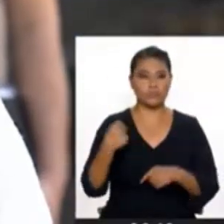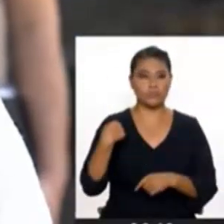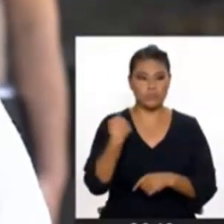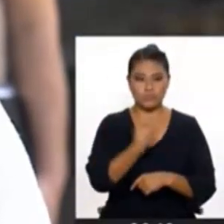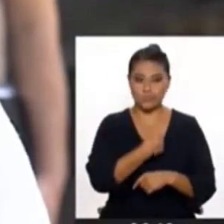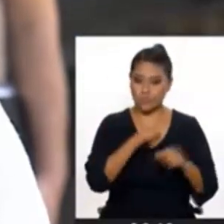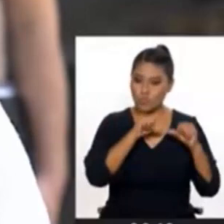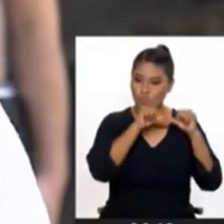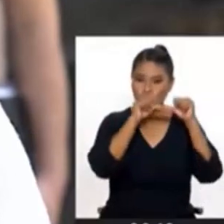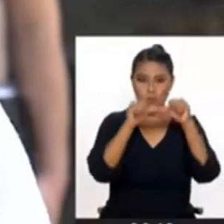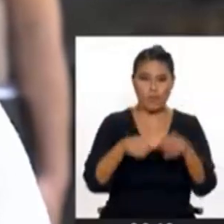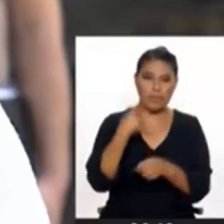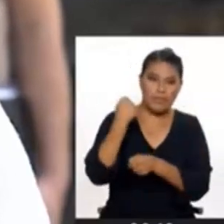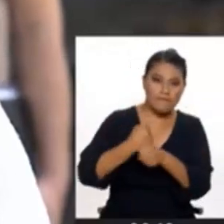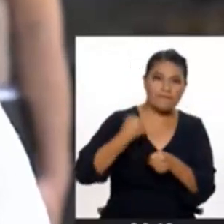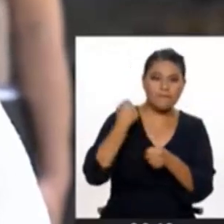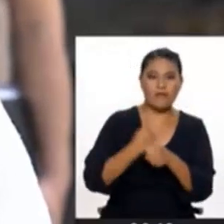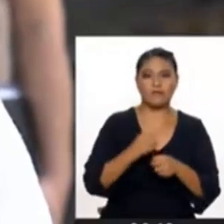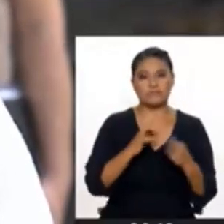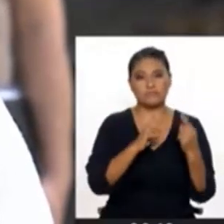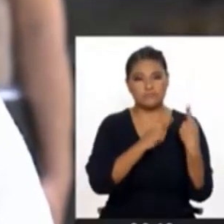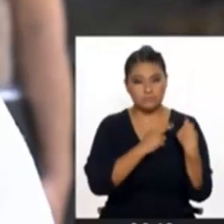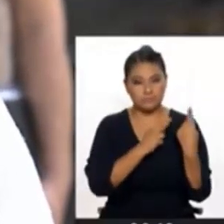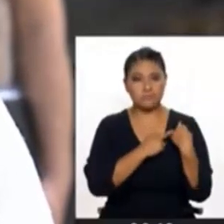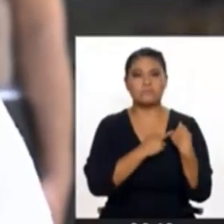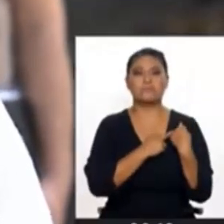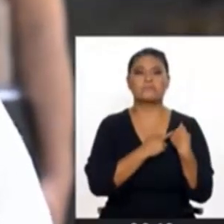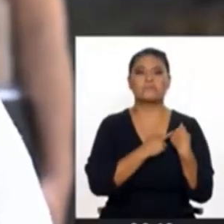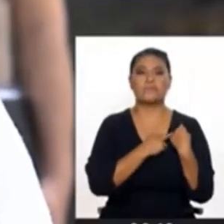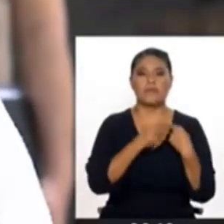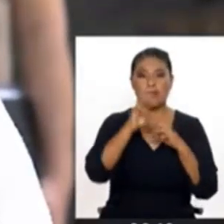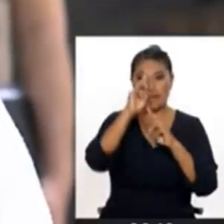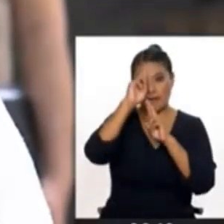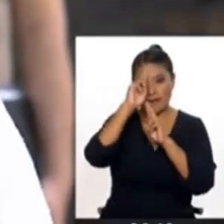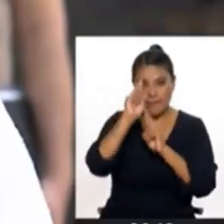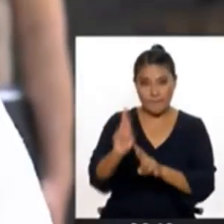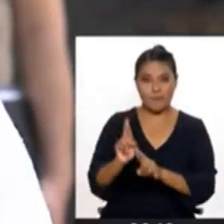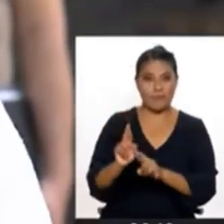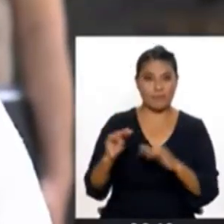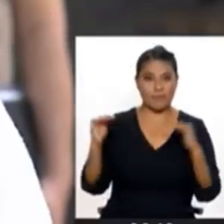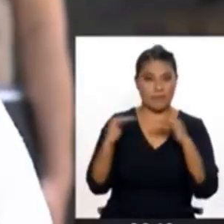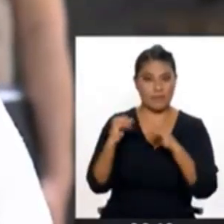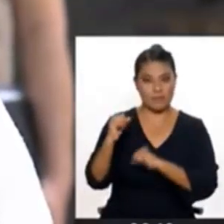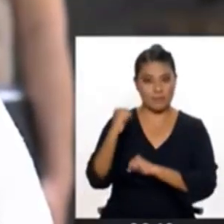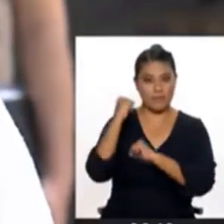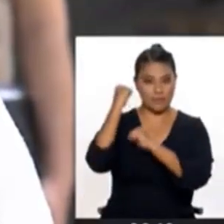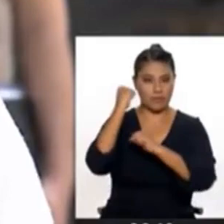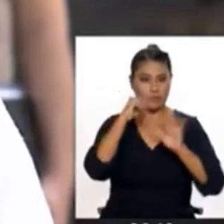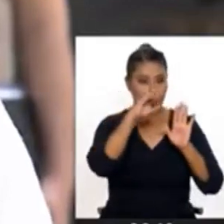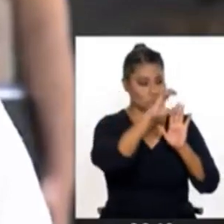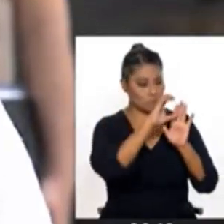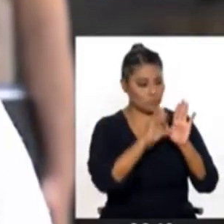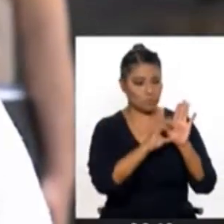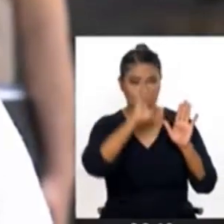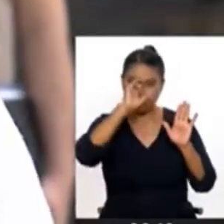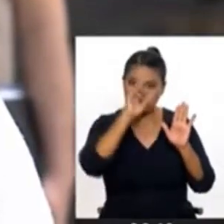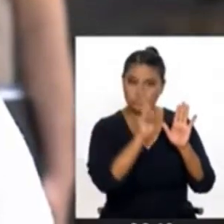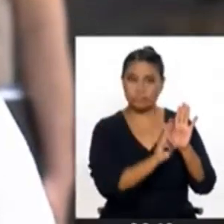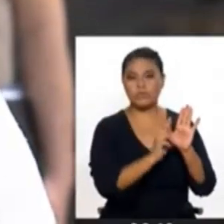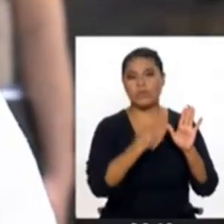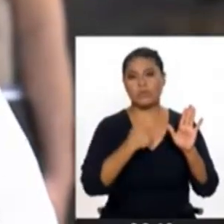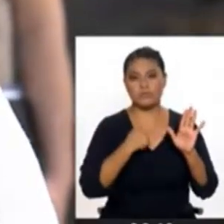Seguiremos trabajando de manera responsable y en ese respeto al Estado de derecho a la democracia y a la Constitución